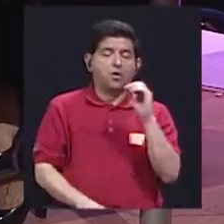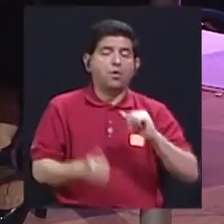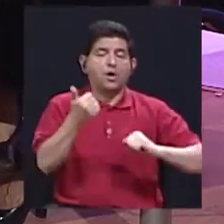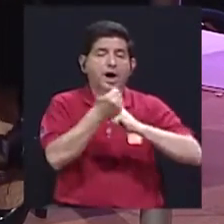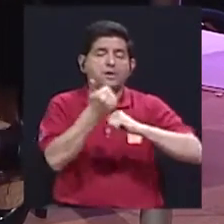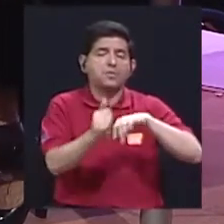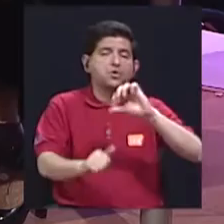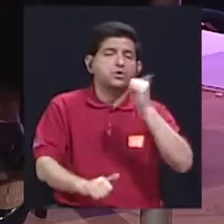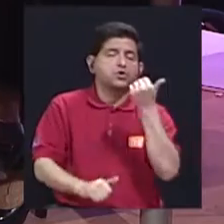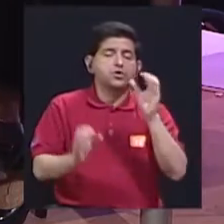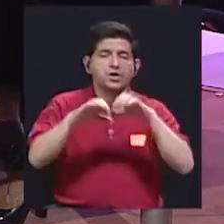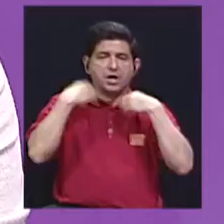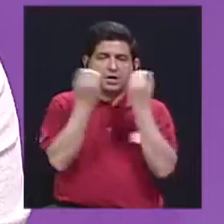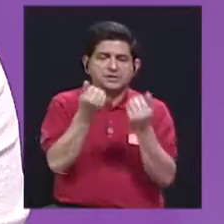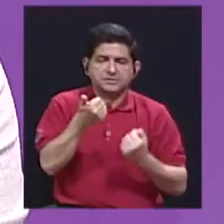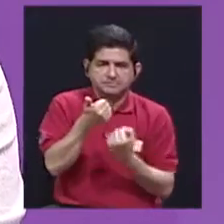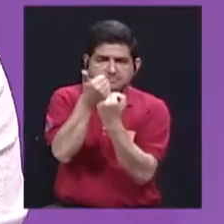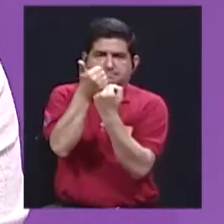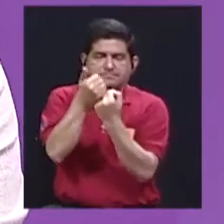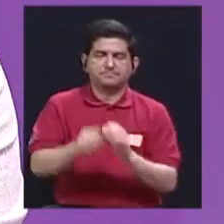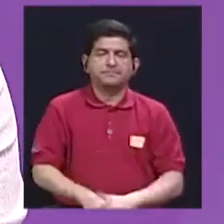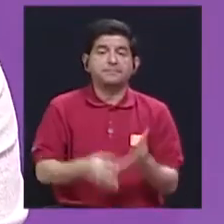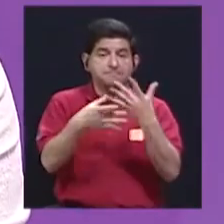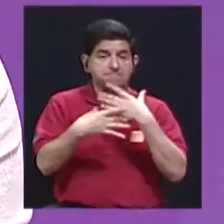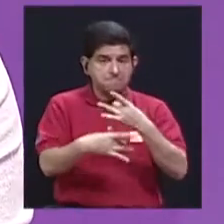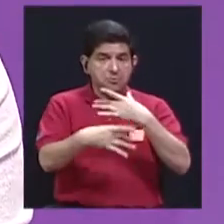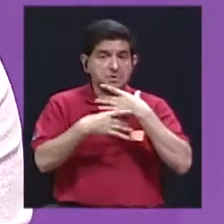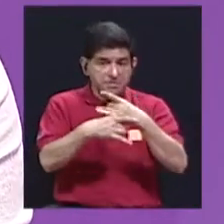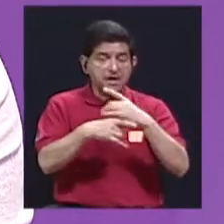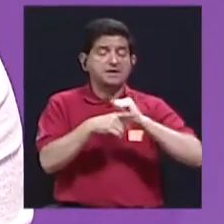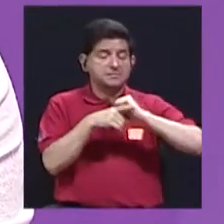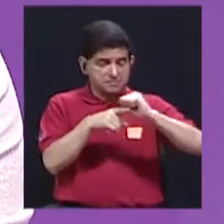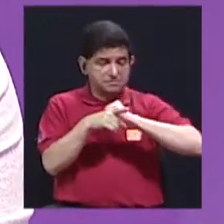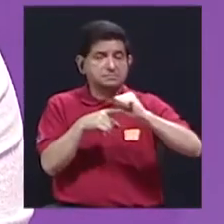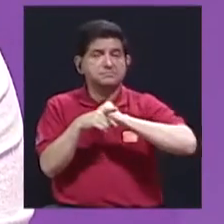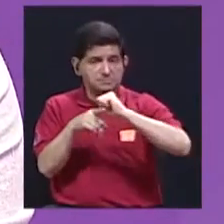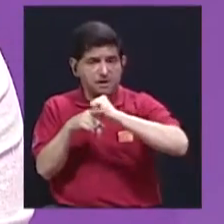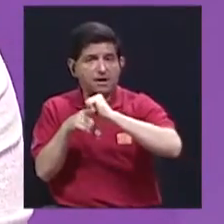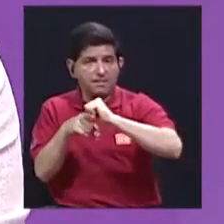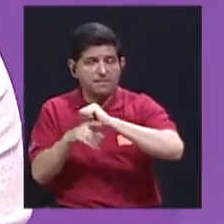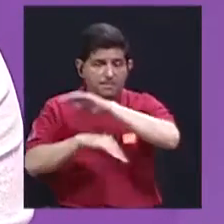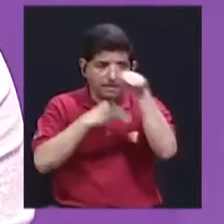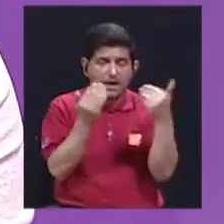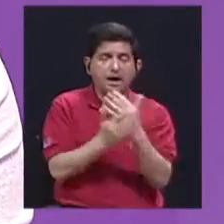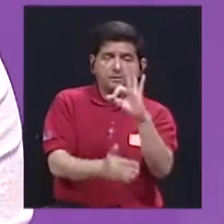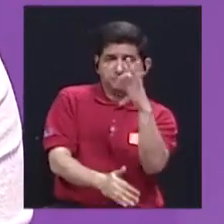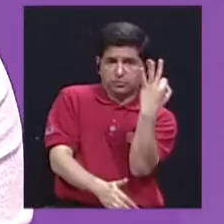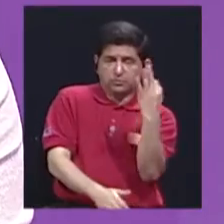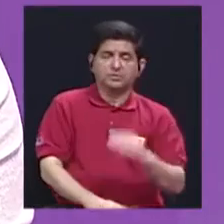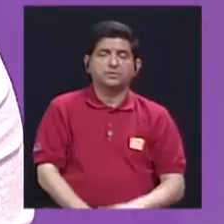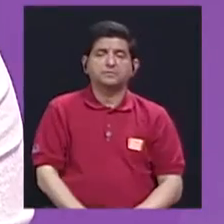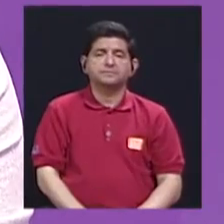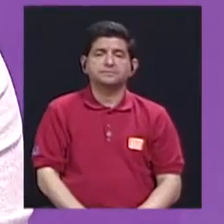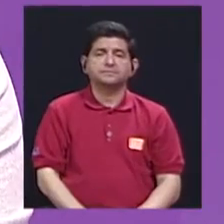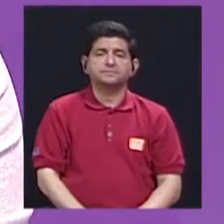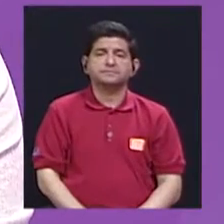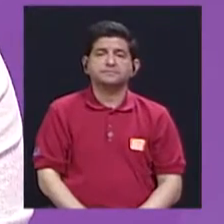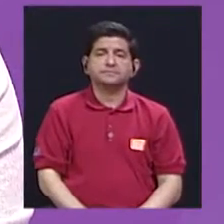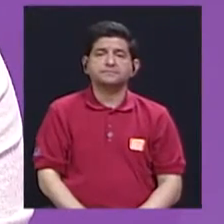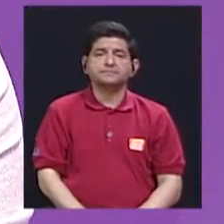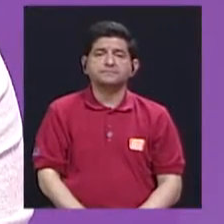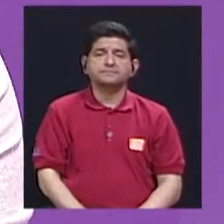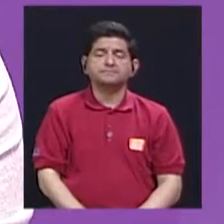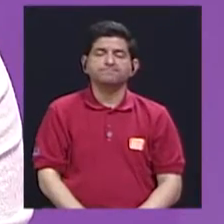más verdad entonces es muy interesante porque nos estamos capacitando a todo nivel a todo nivel y